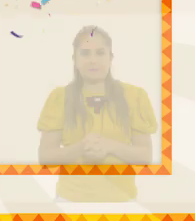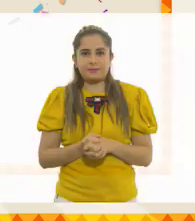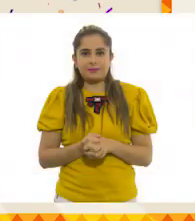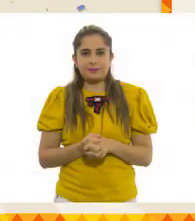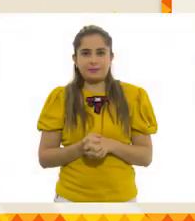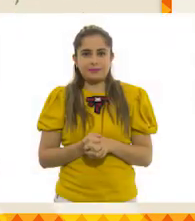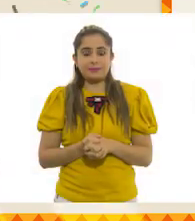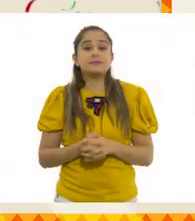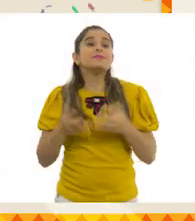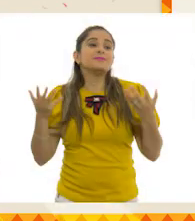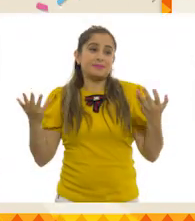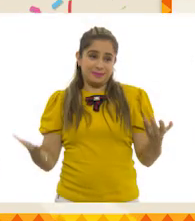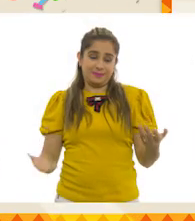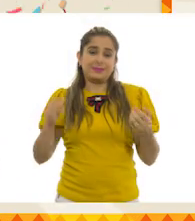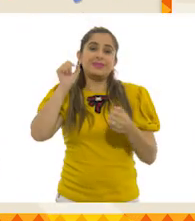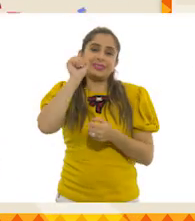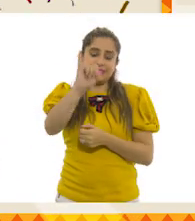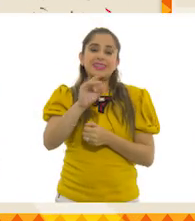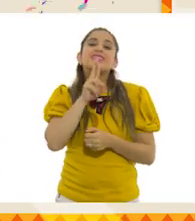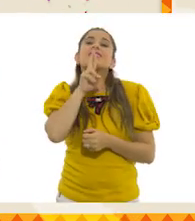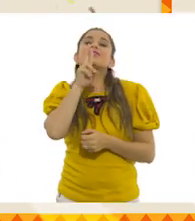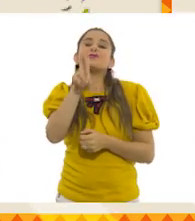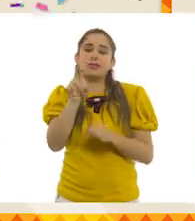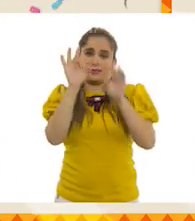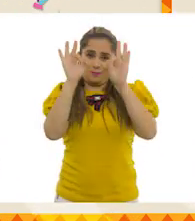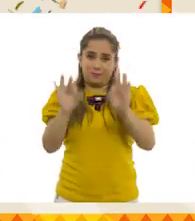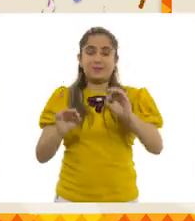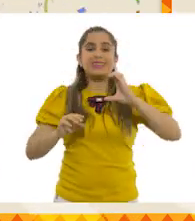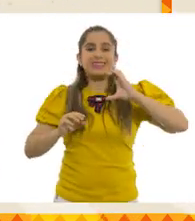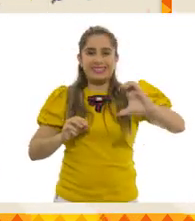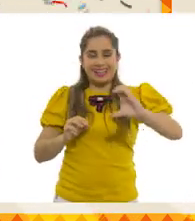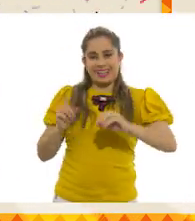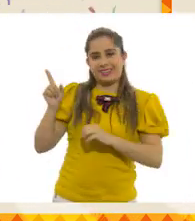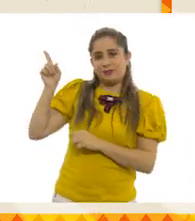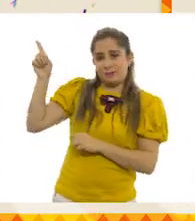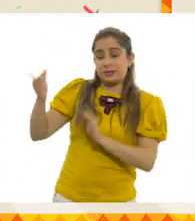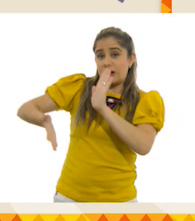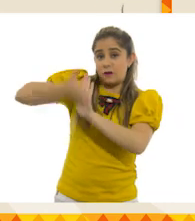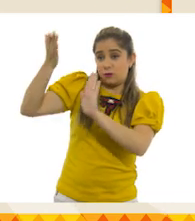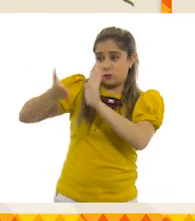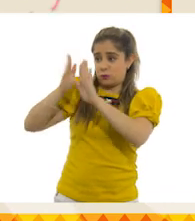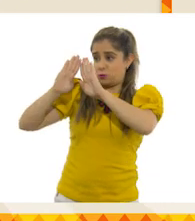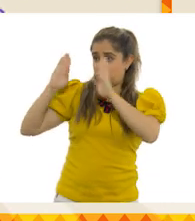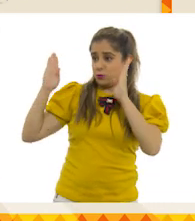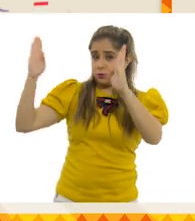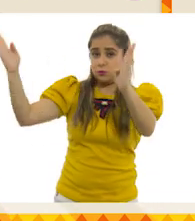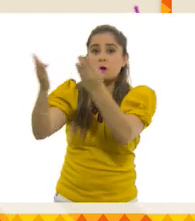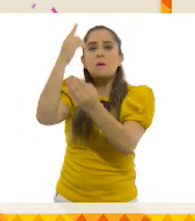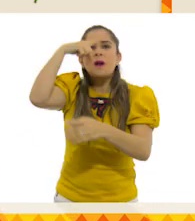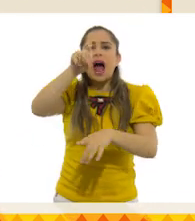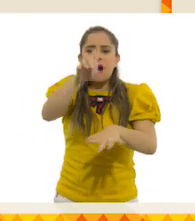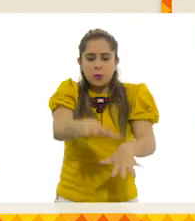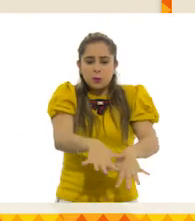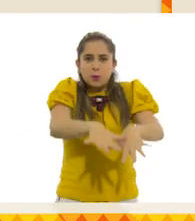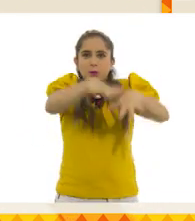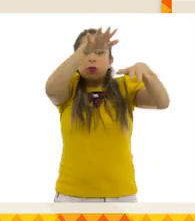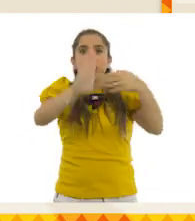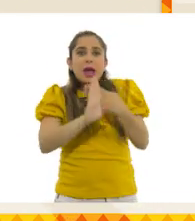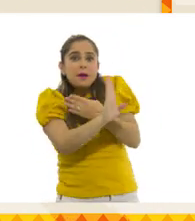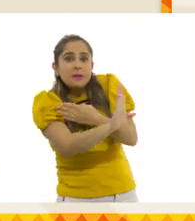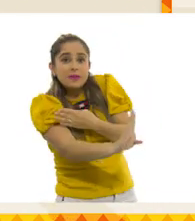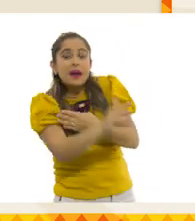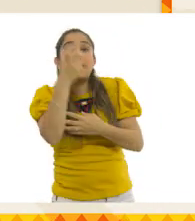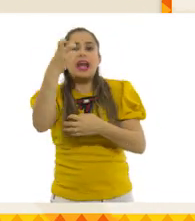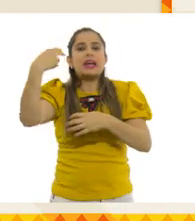No les ganó una. La respuesta correcta es la C. La construcción que impedía las inundaciones era la albarrada de los